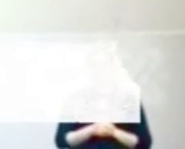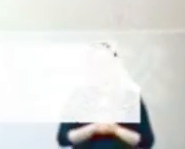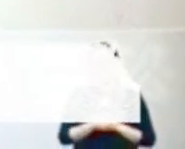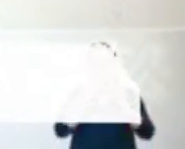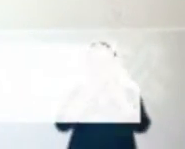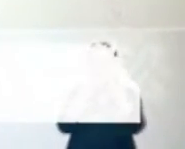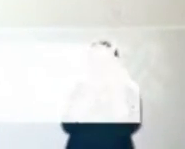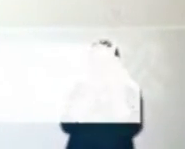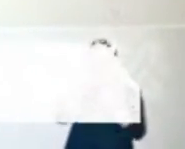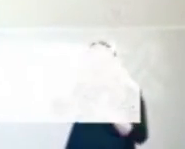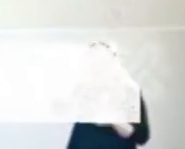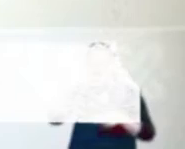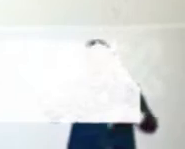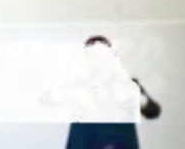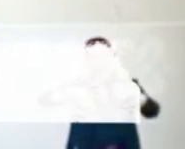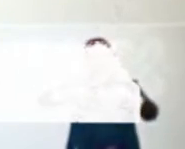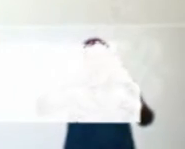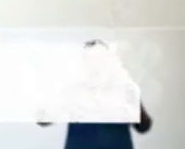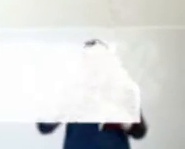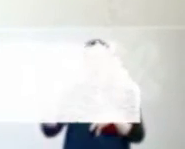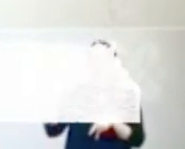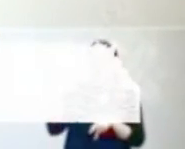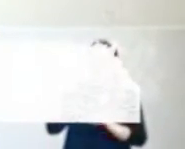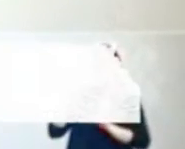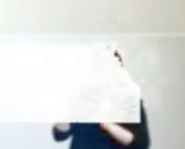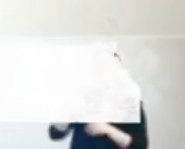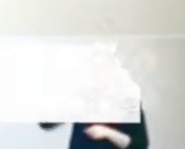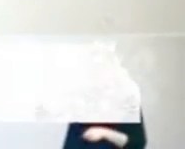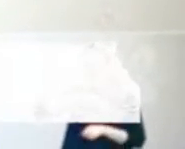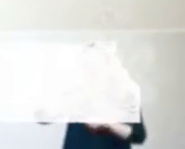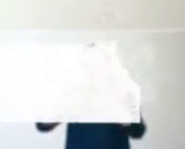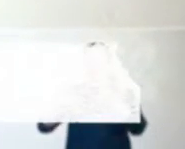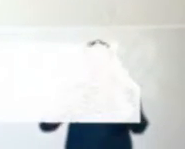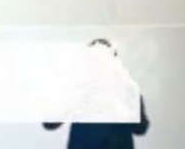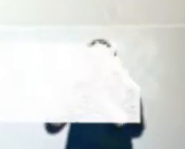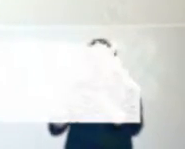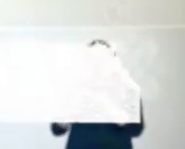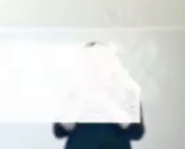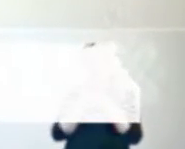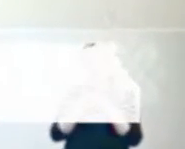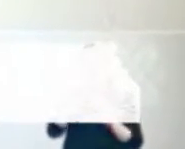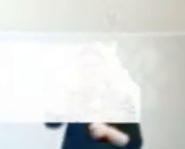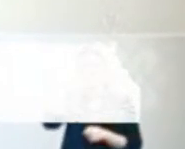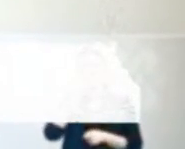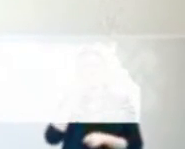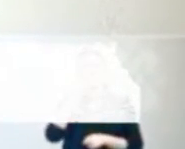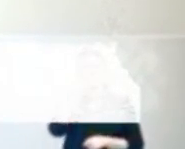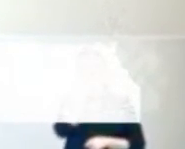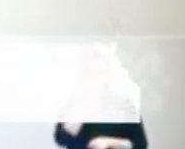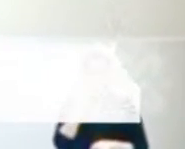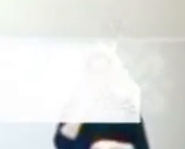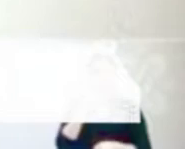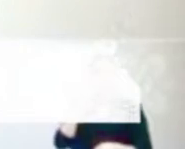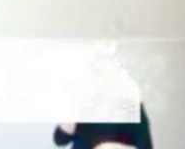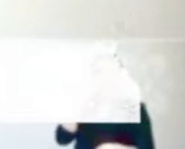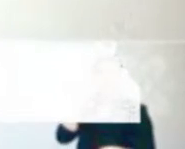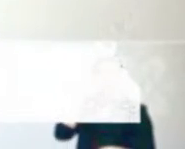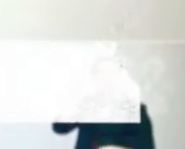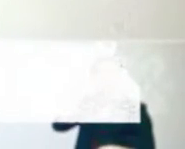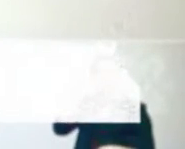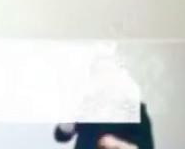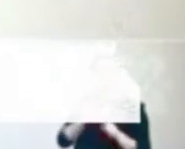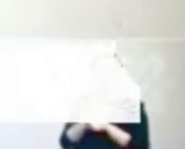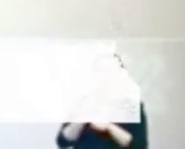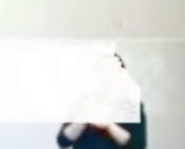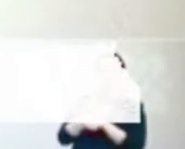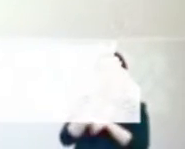Fútbol. Nos buscaron y estamos pues ahí en comunicación para ver si se llegaran a abrir los estadios